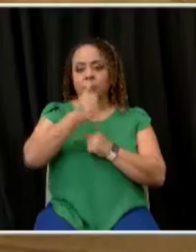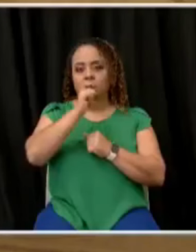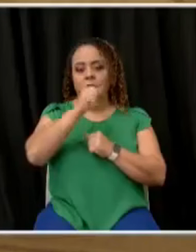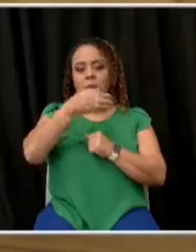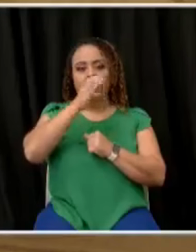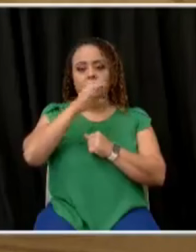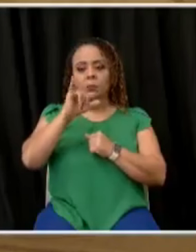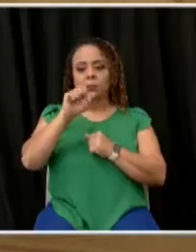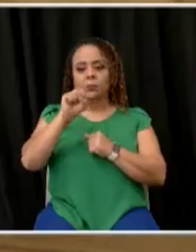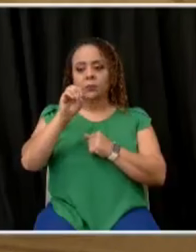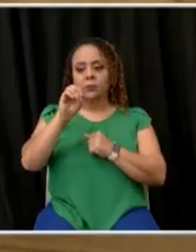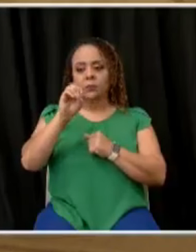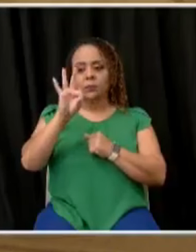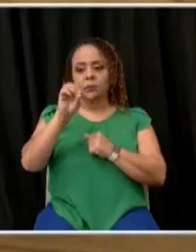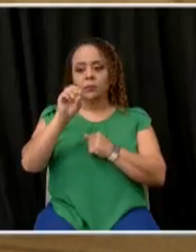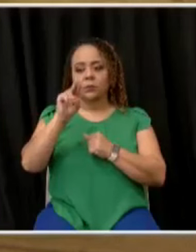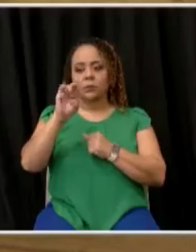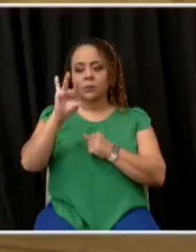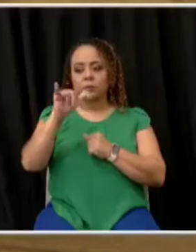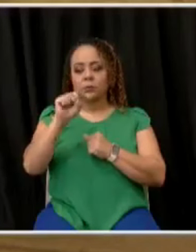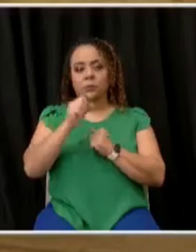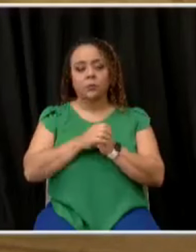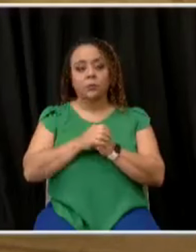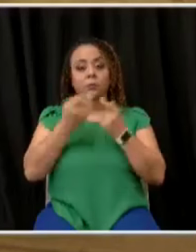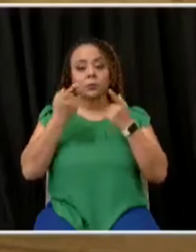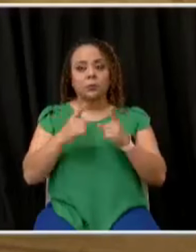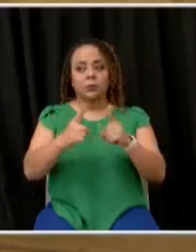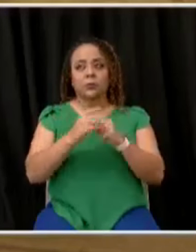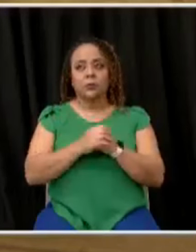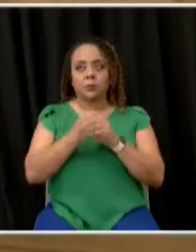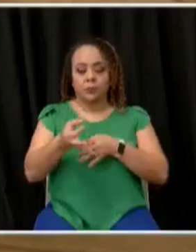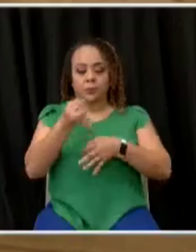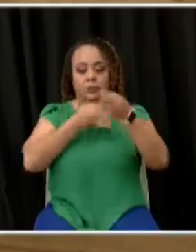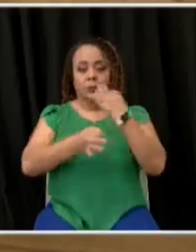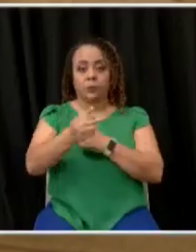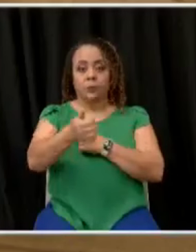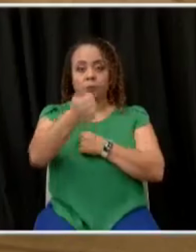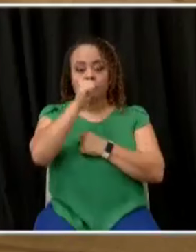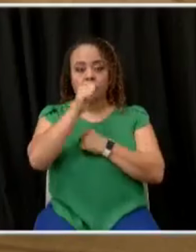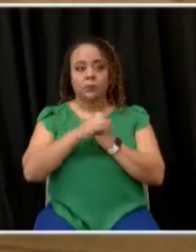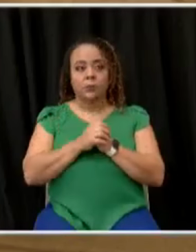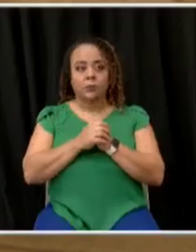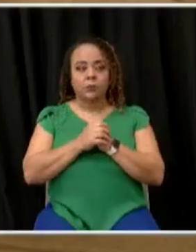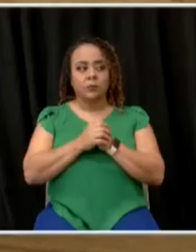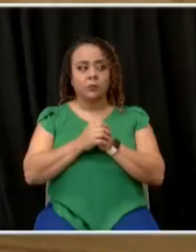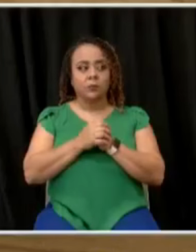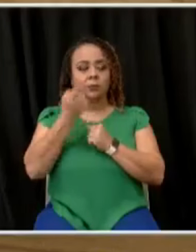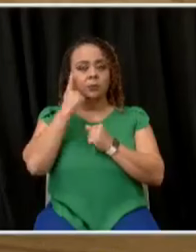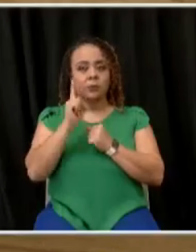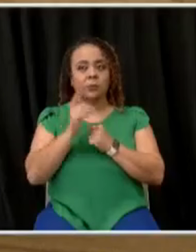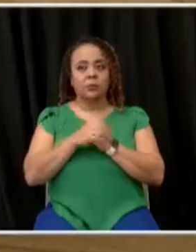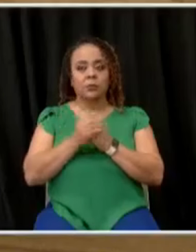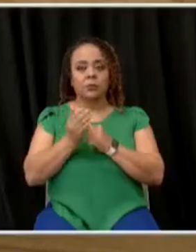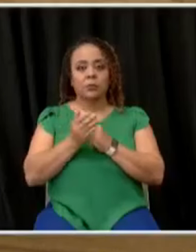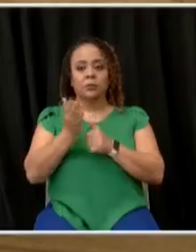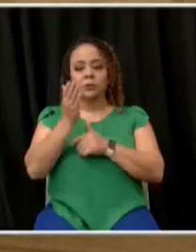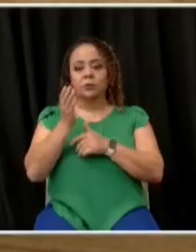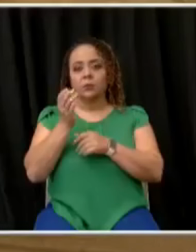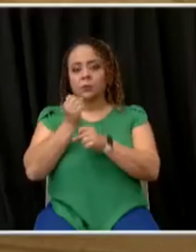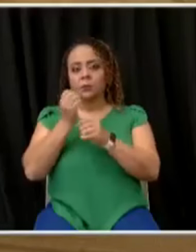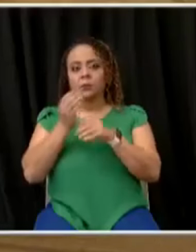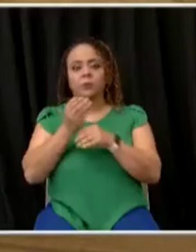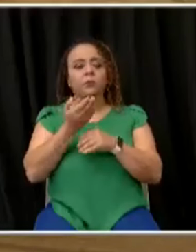bebidas isotónicas, especialmente aquellos casos donde se sustituye el agua por parte del trabajador?